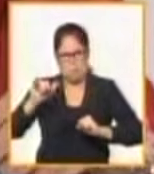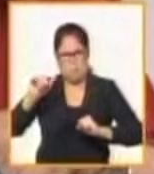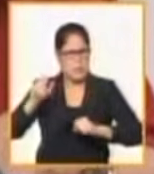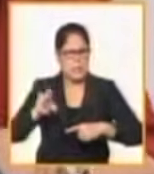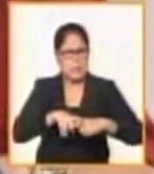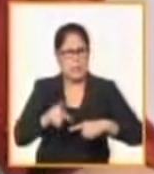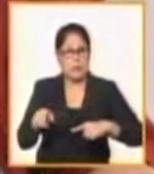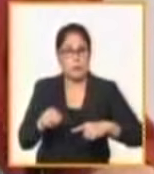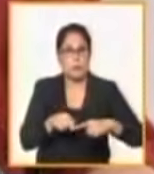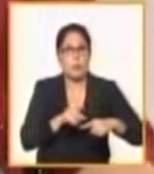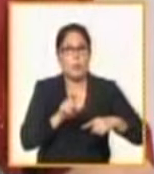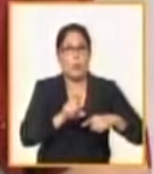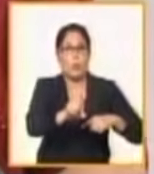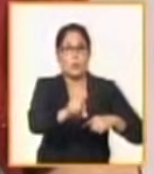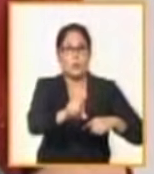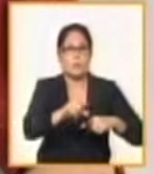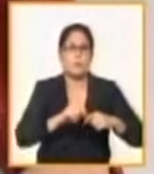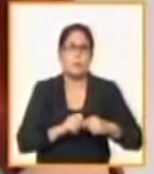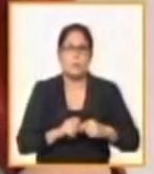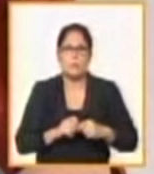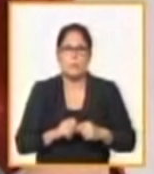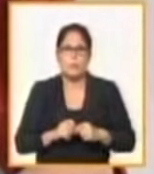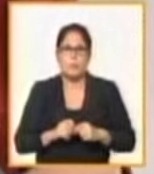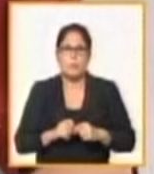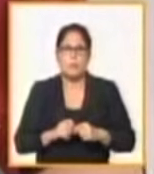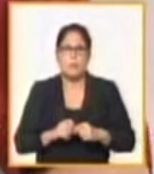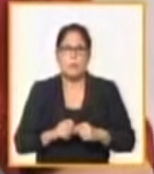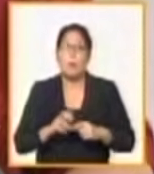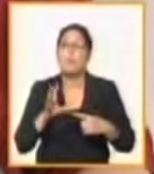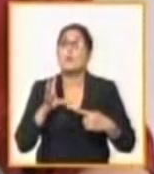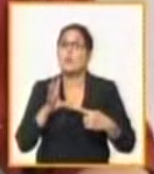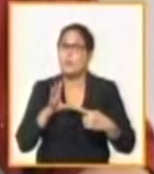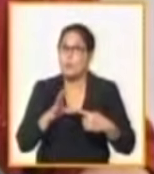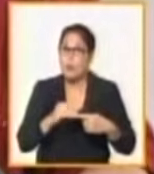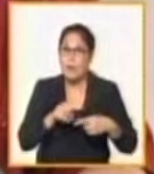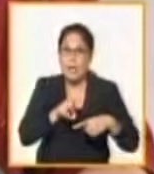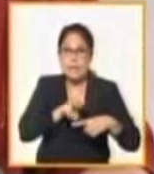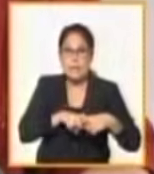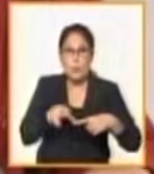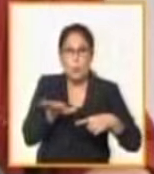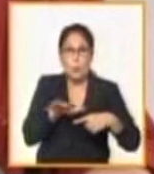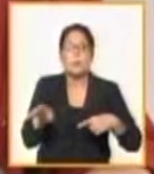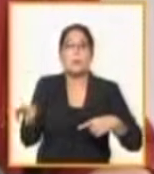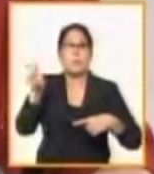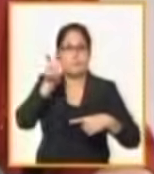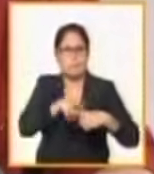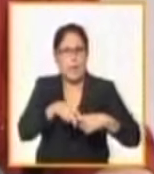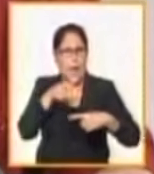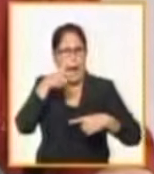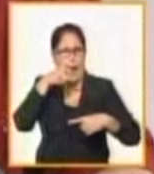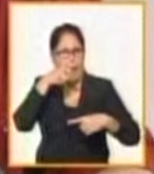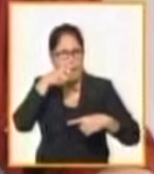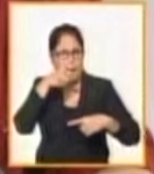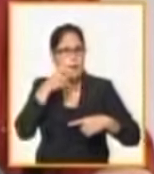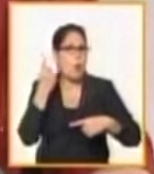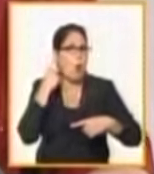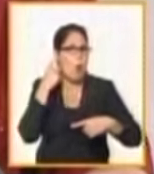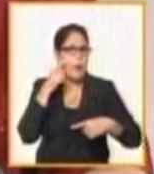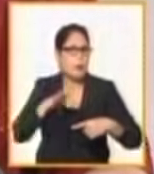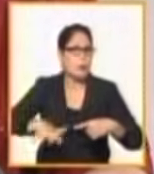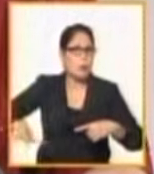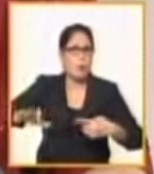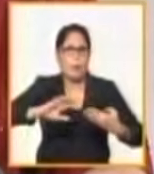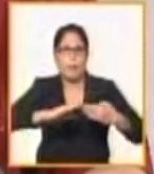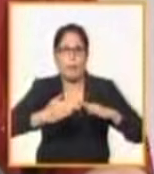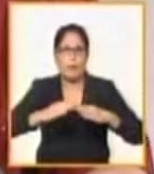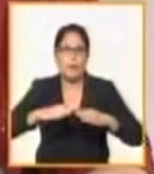y me llevó para allá atrás. Pero por suerte había un asiento y me senté, no pude escuchar toda aquella